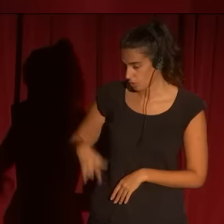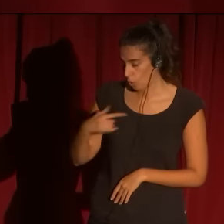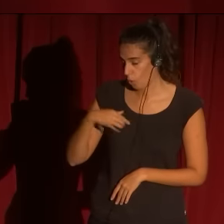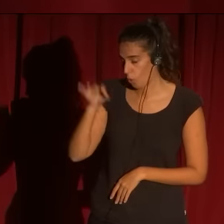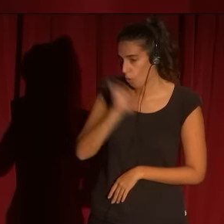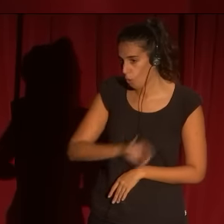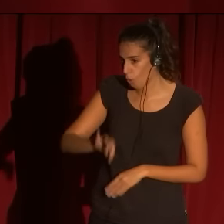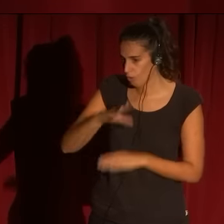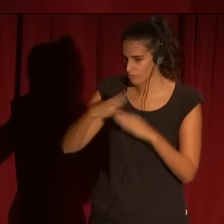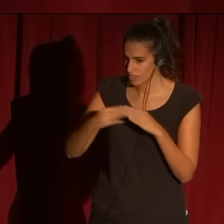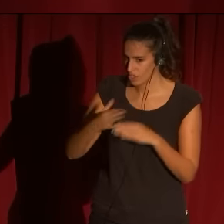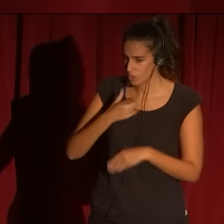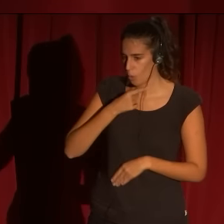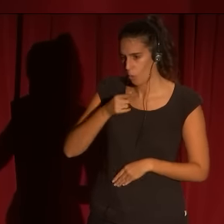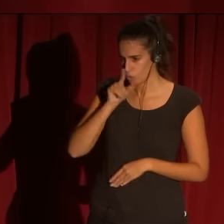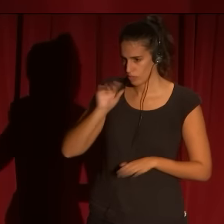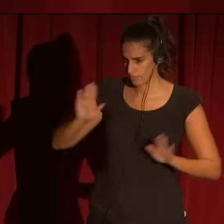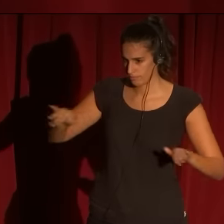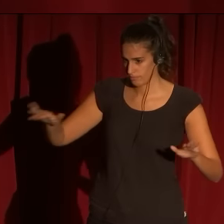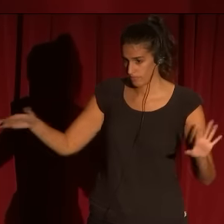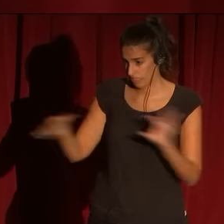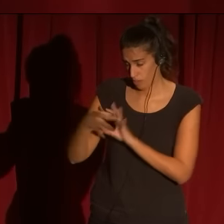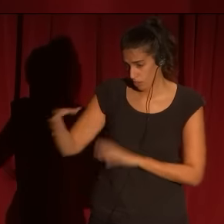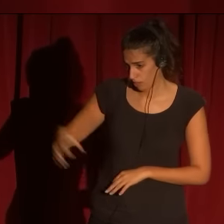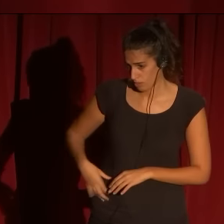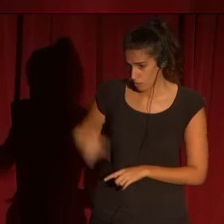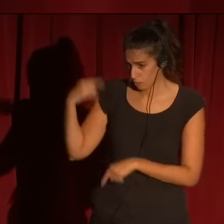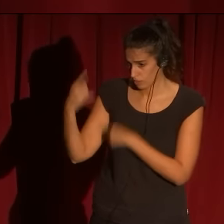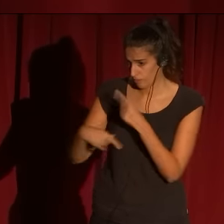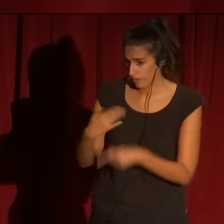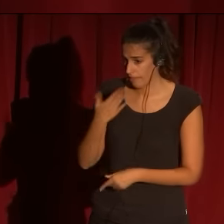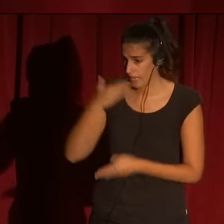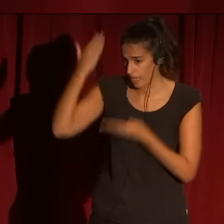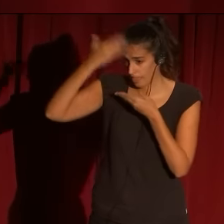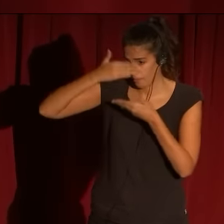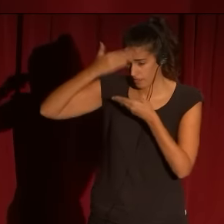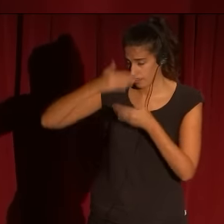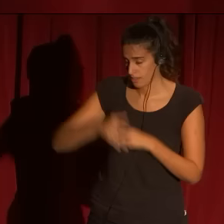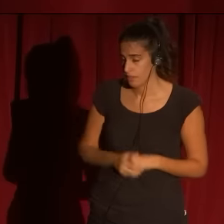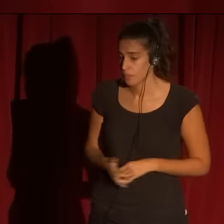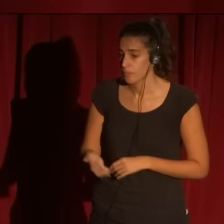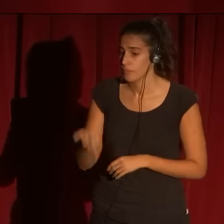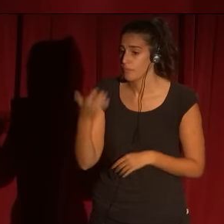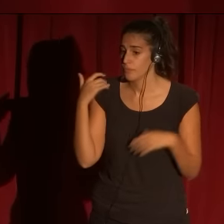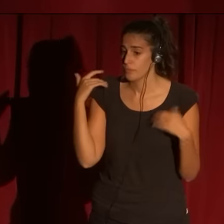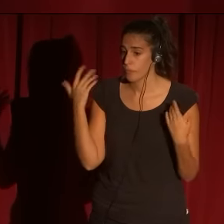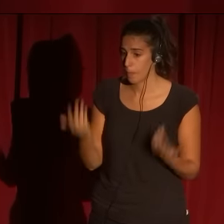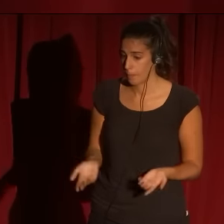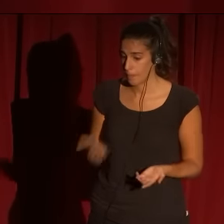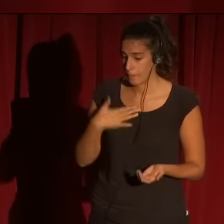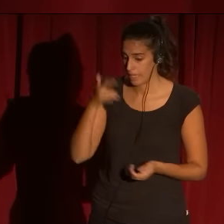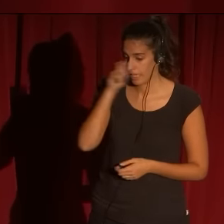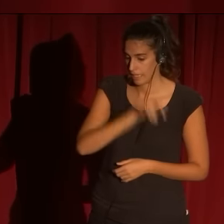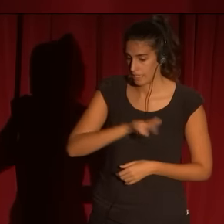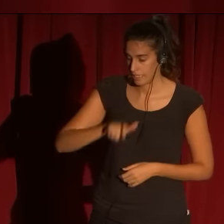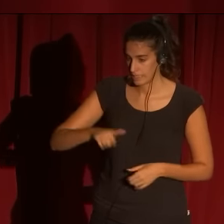esta actividad lúdica de la aristocracia de la nobleza Con una larga tradición medieval además y sin embargo para gente que